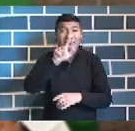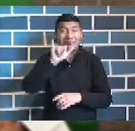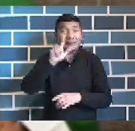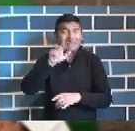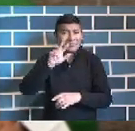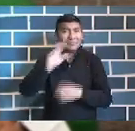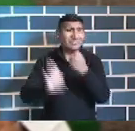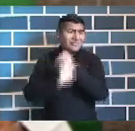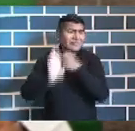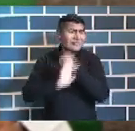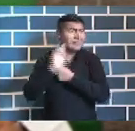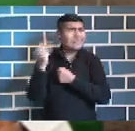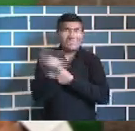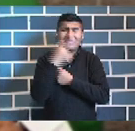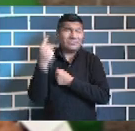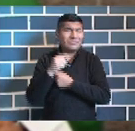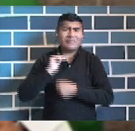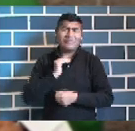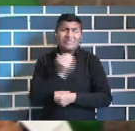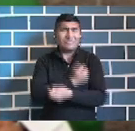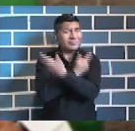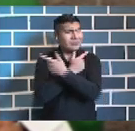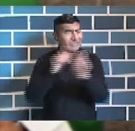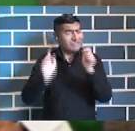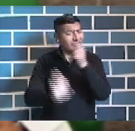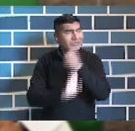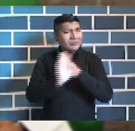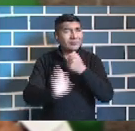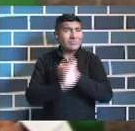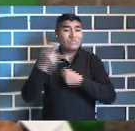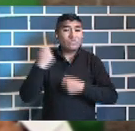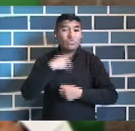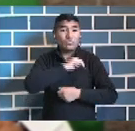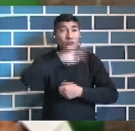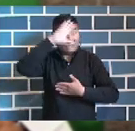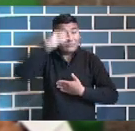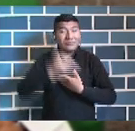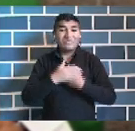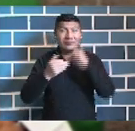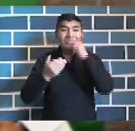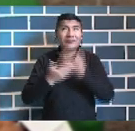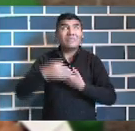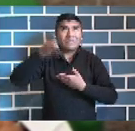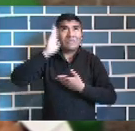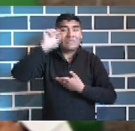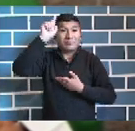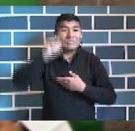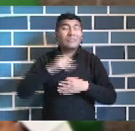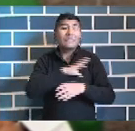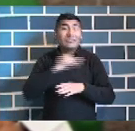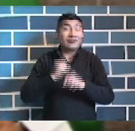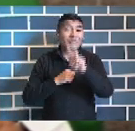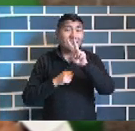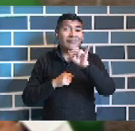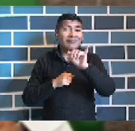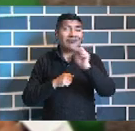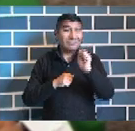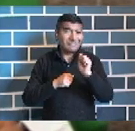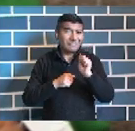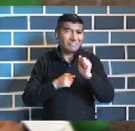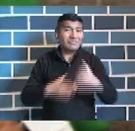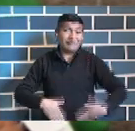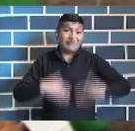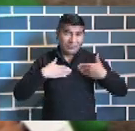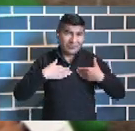toda circunstancia nuestra libertad de hijos de Dios. Y via, via, via, para vivir en